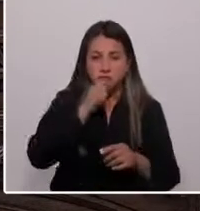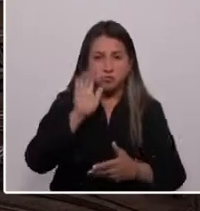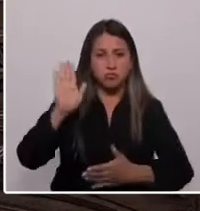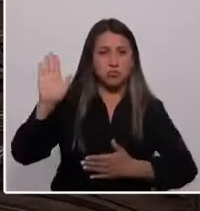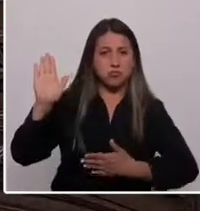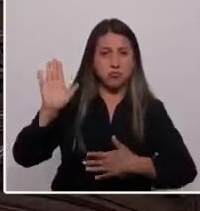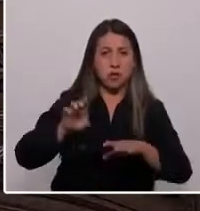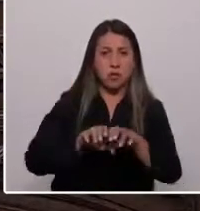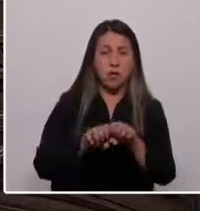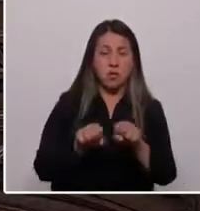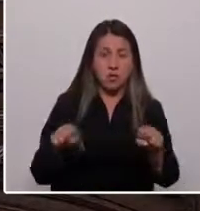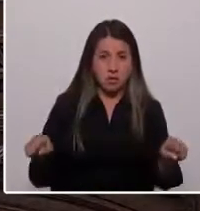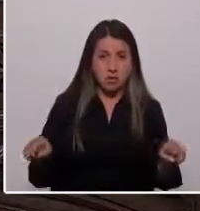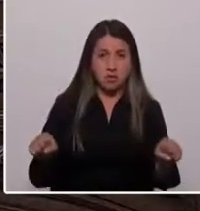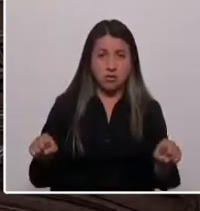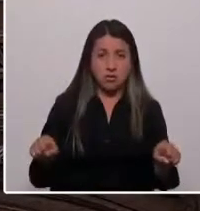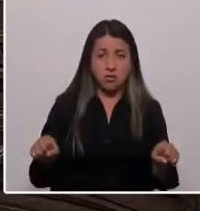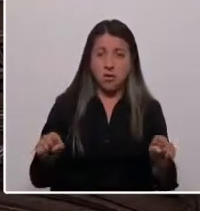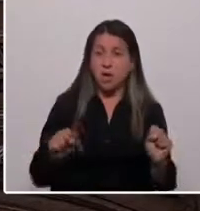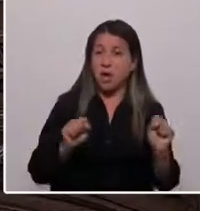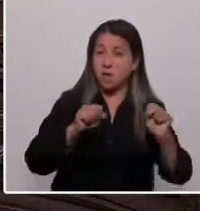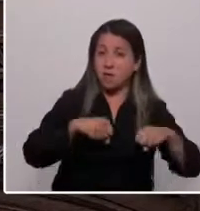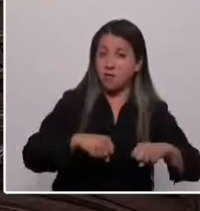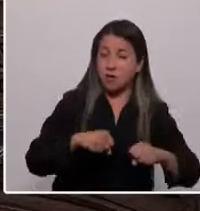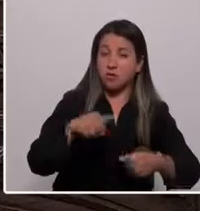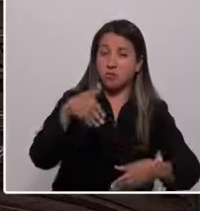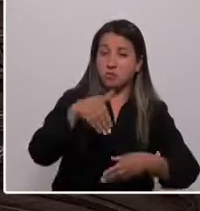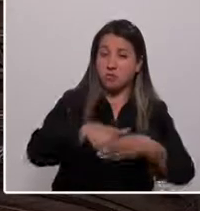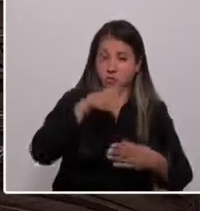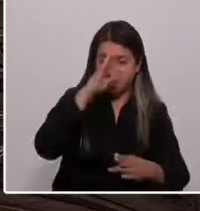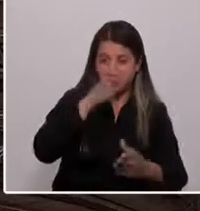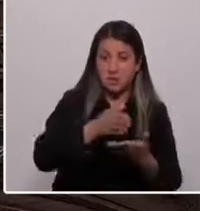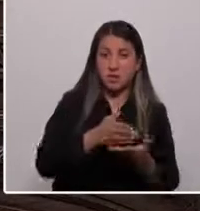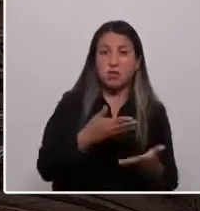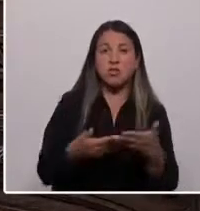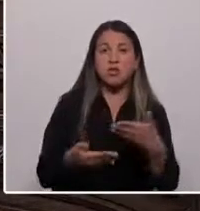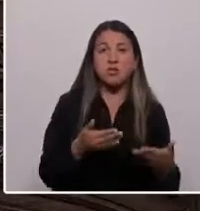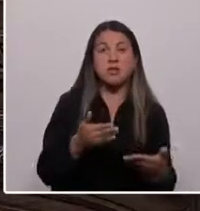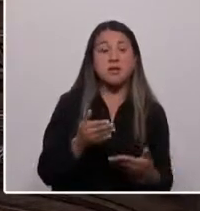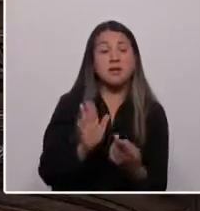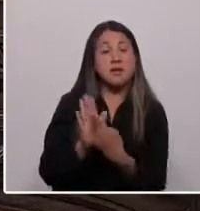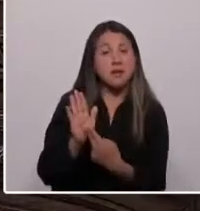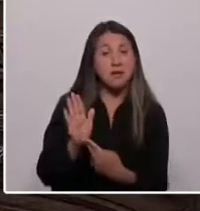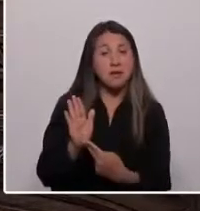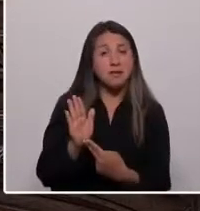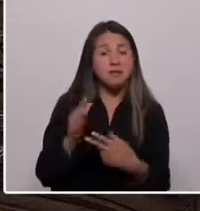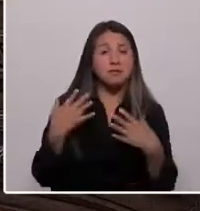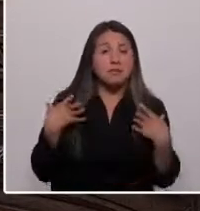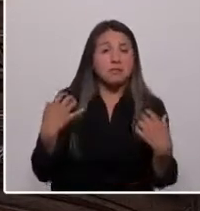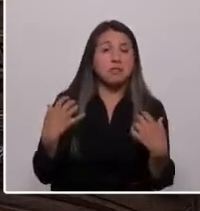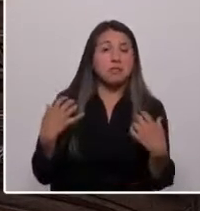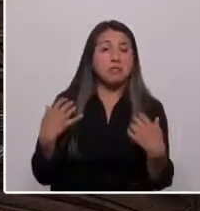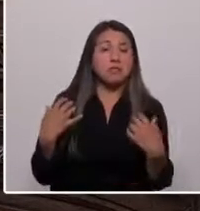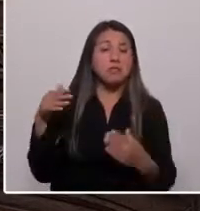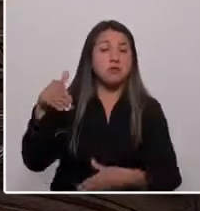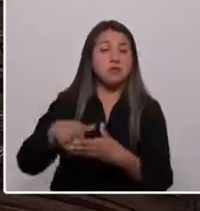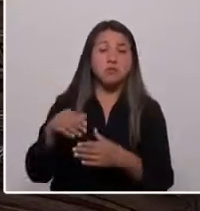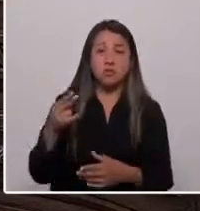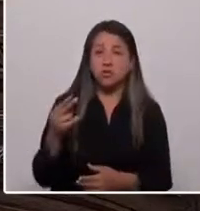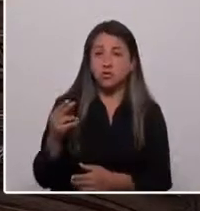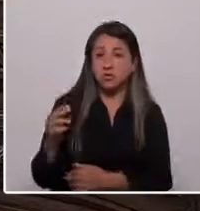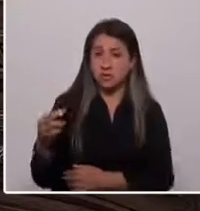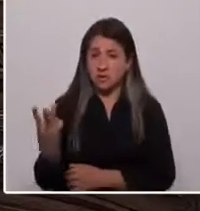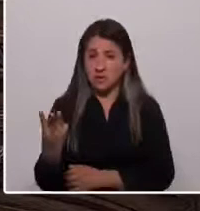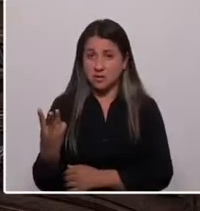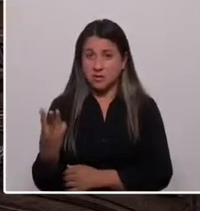pero al aprobar los plebiscitos dirimentes en el reglamento nos saltamos el cuero de los dos tercios el que tiene una